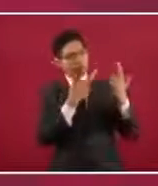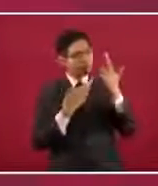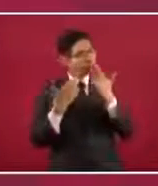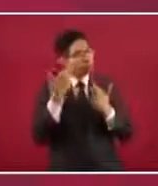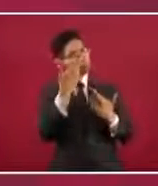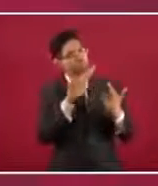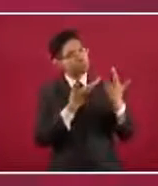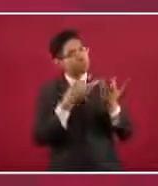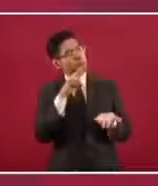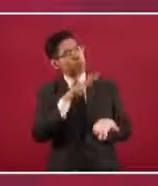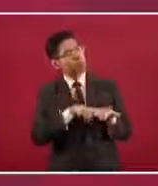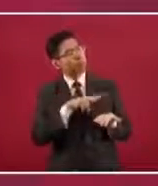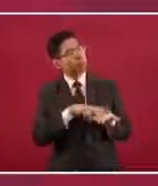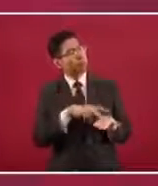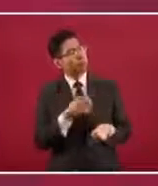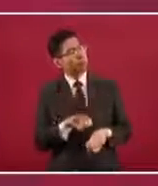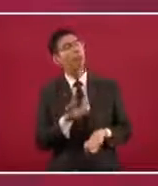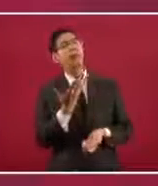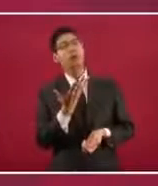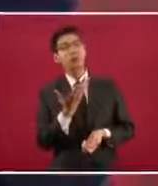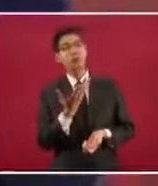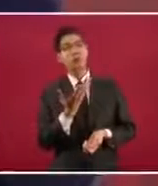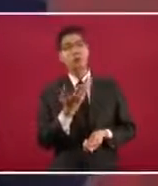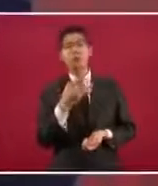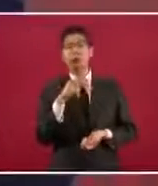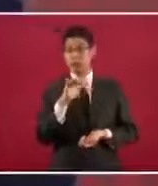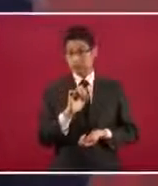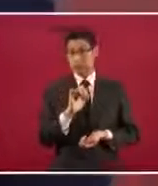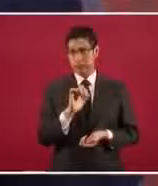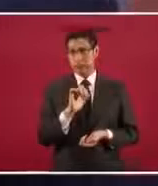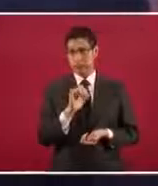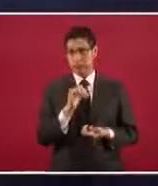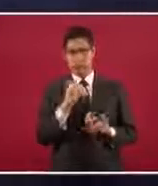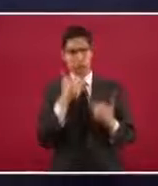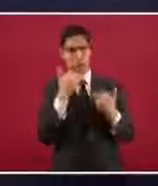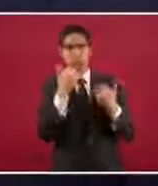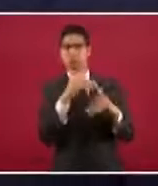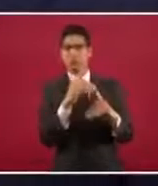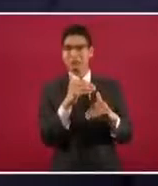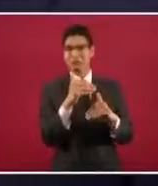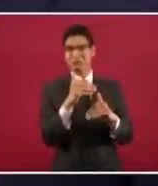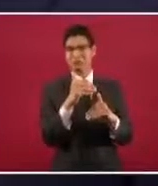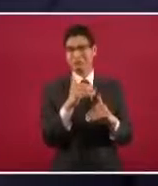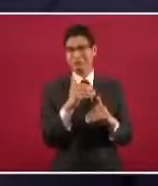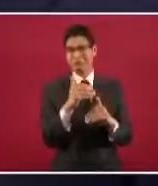y se tenía que pagar una cantidad. Ese era el rescate.